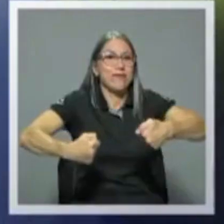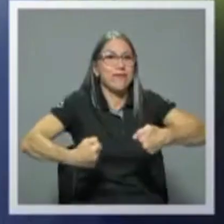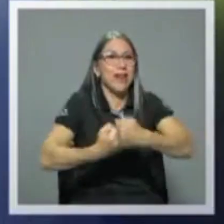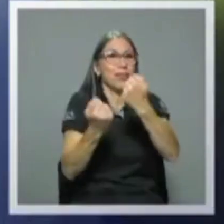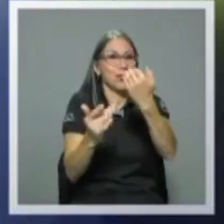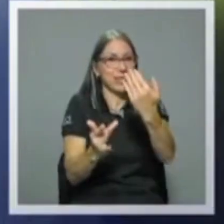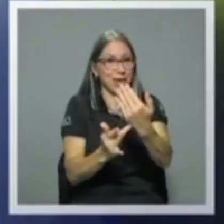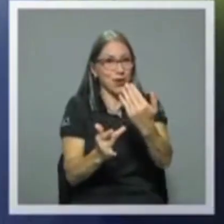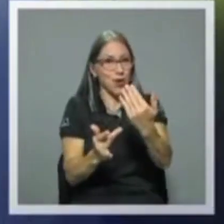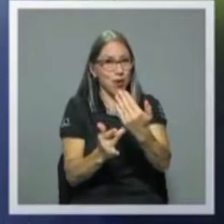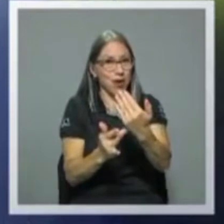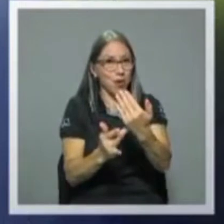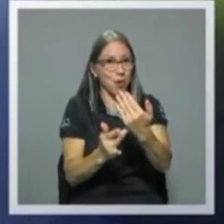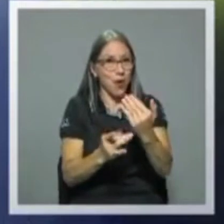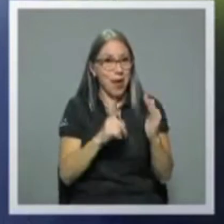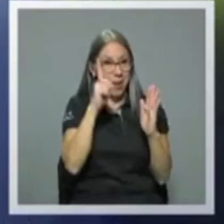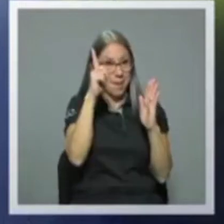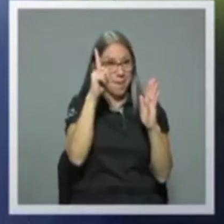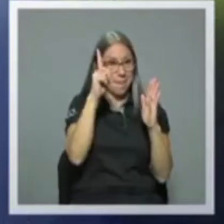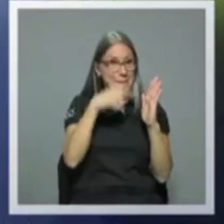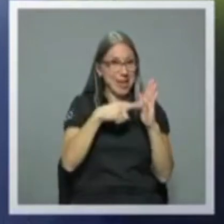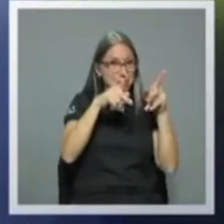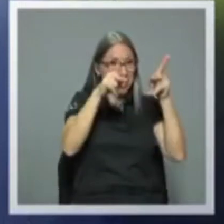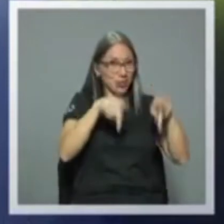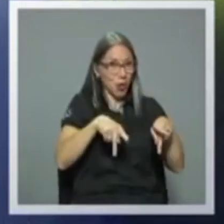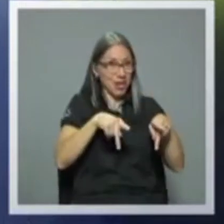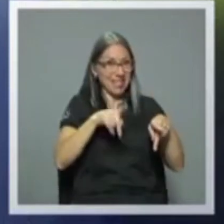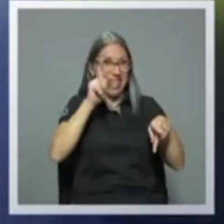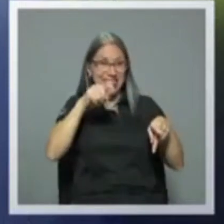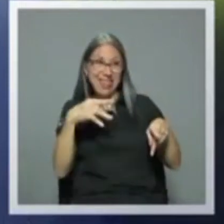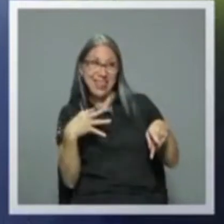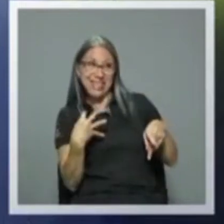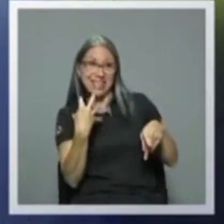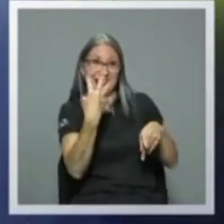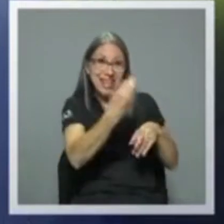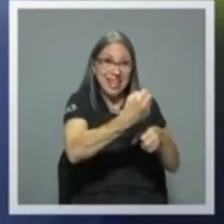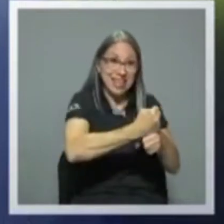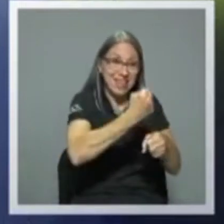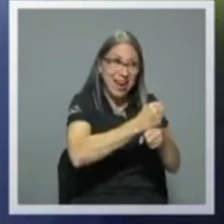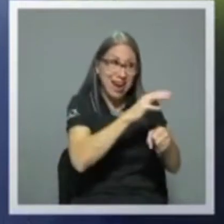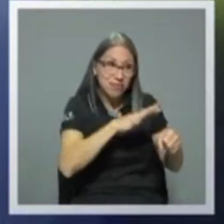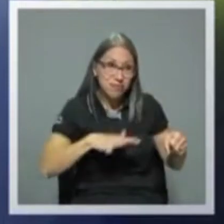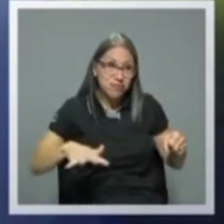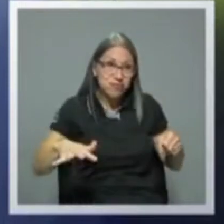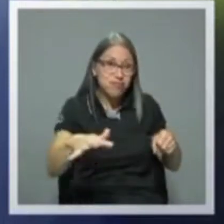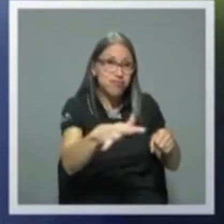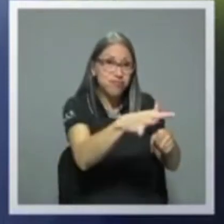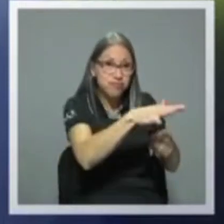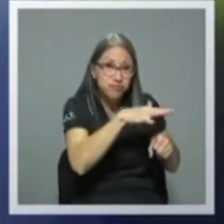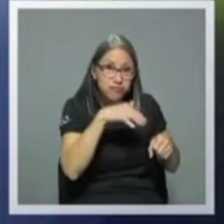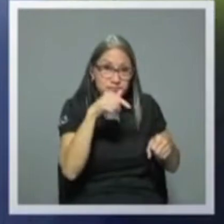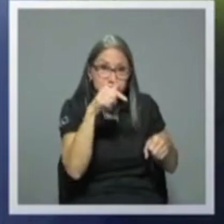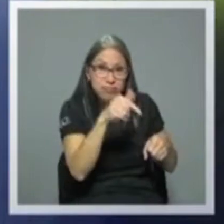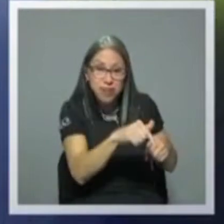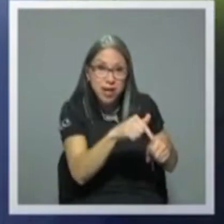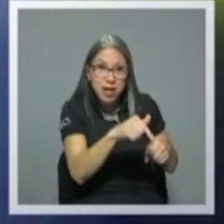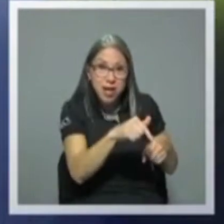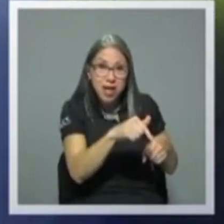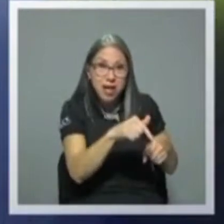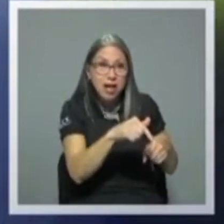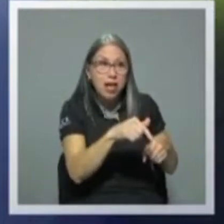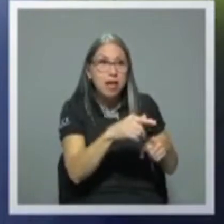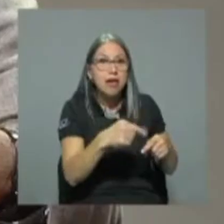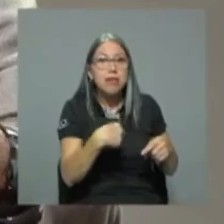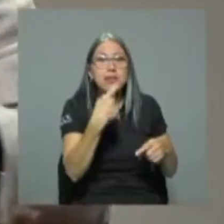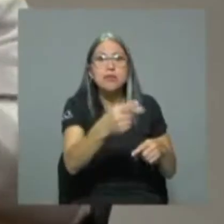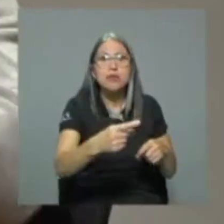tener 1,000 personas en un lugar, y así trabajaban el viernes, y el lunes el 98%